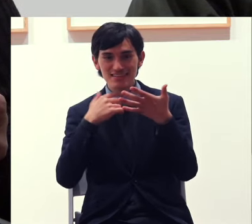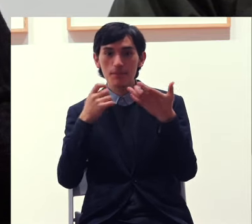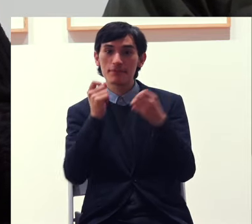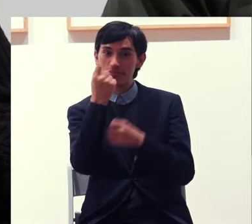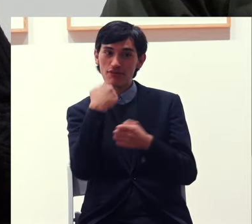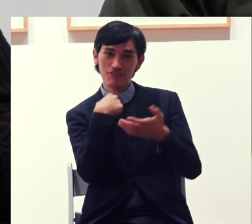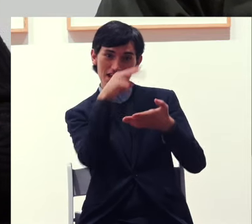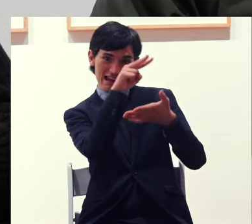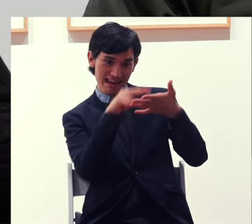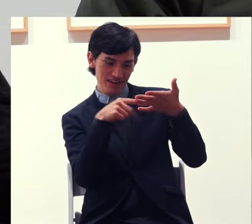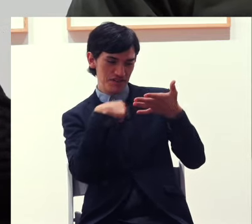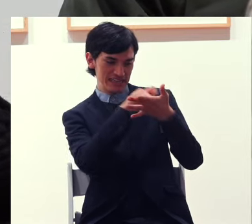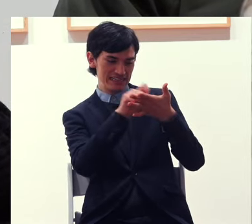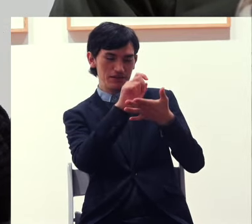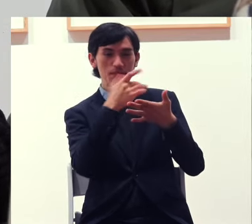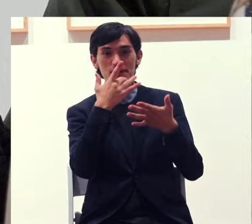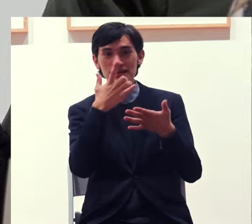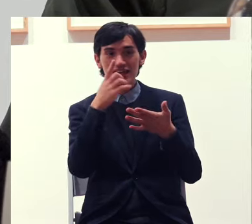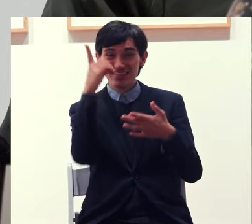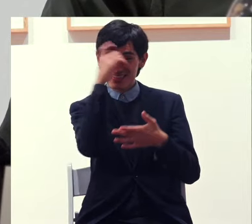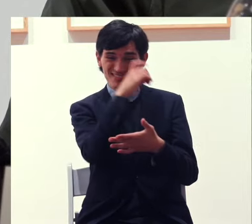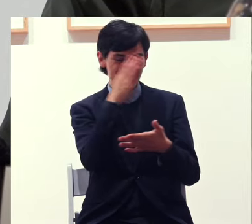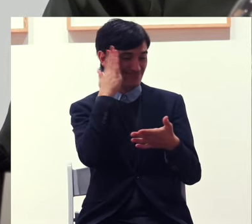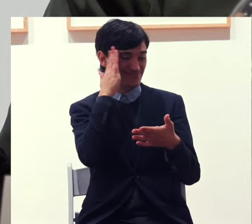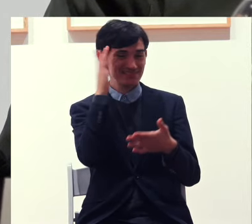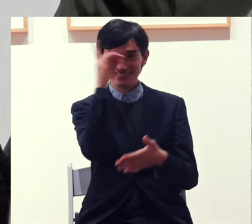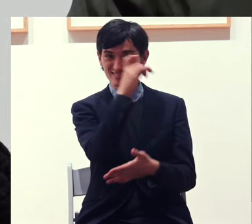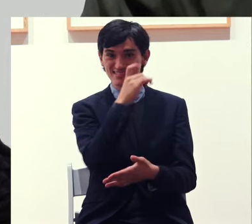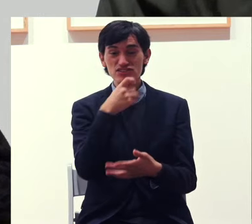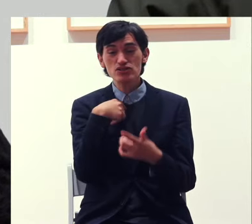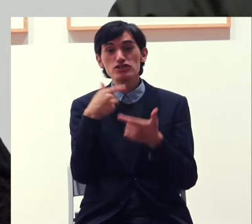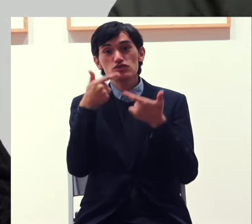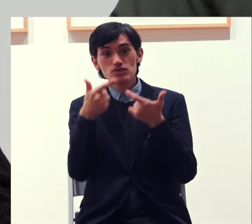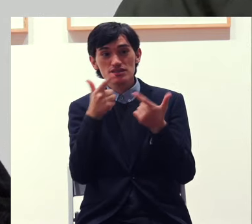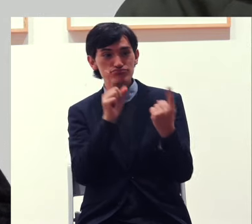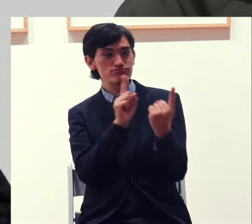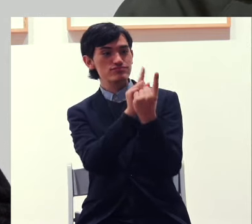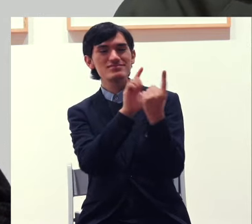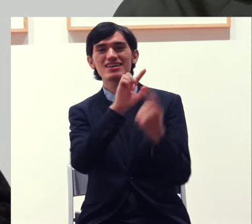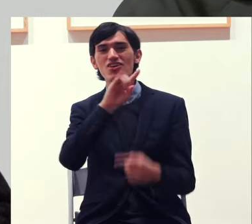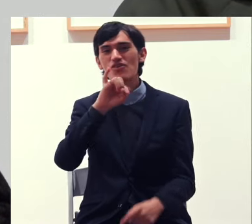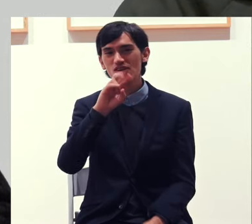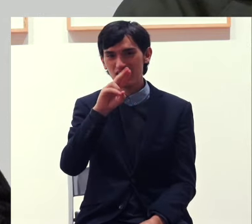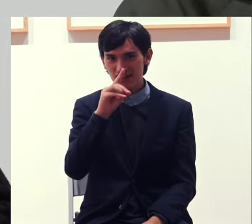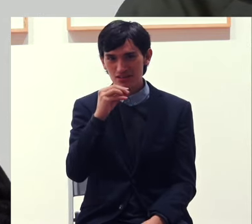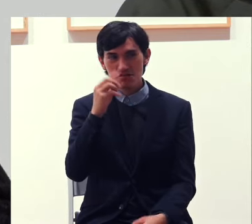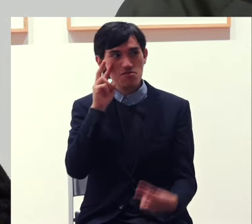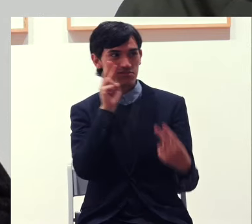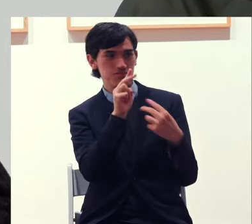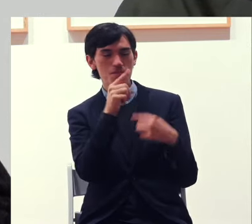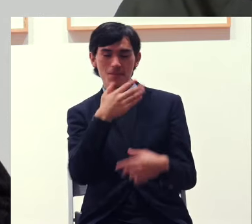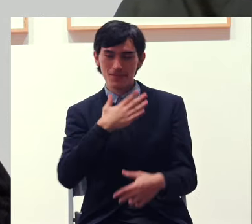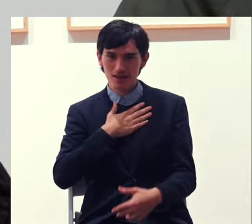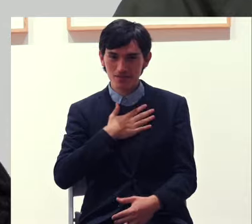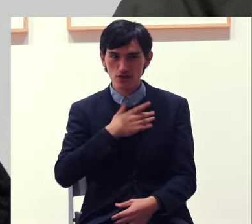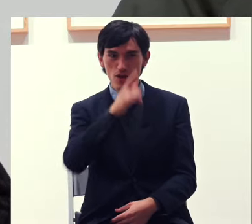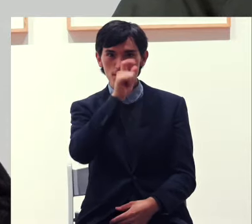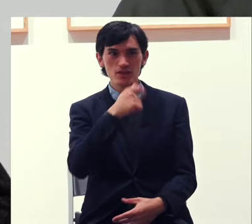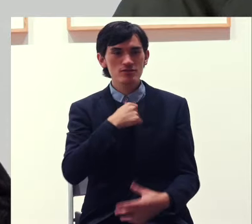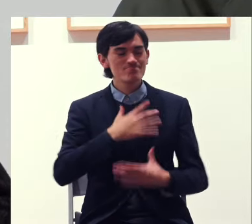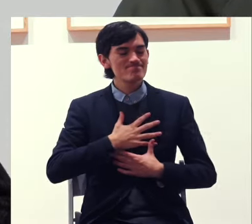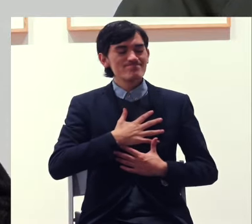escribir y voy a leer lo que escribí porque igual me cuesta memorizarlo. He tenido la suerte de conocer a don Eduardo Vilches, ha sido